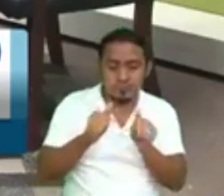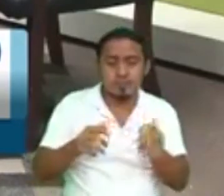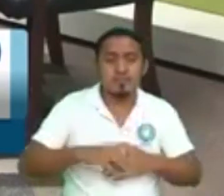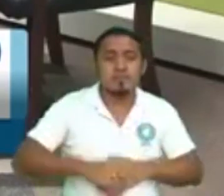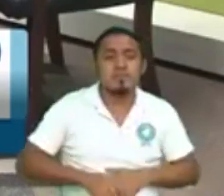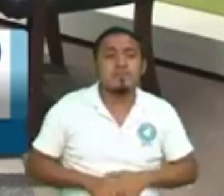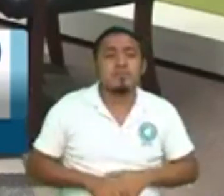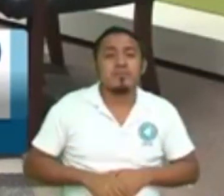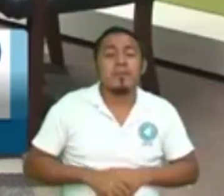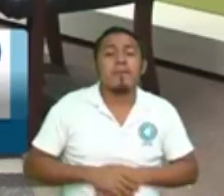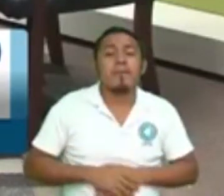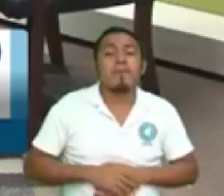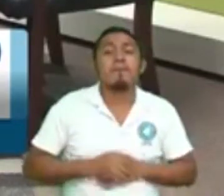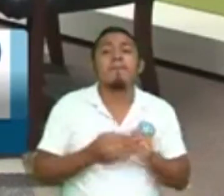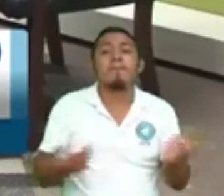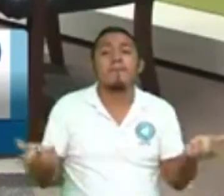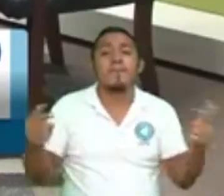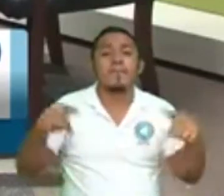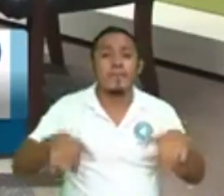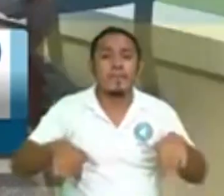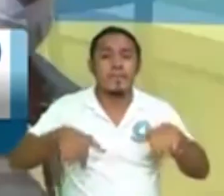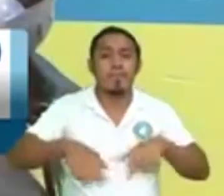Ya. Ahora,